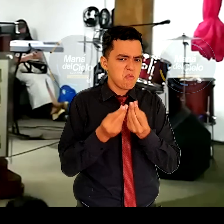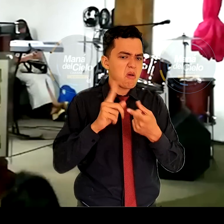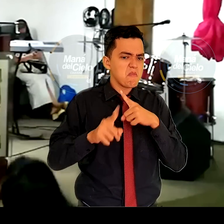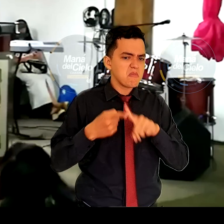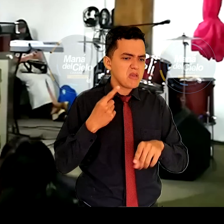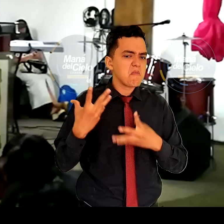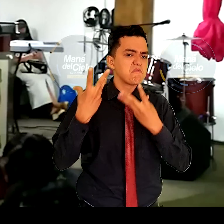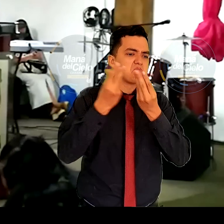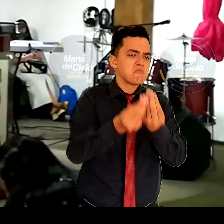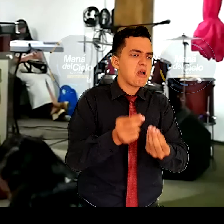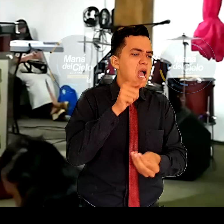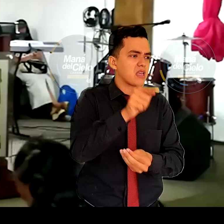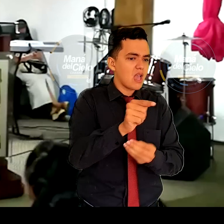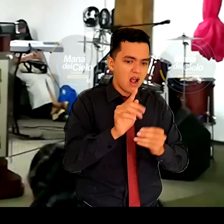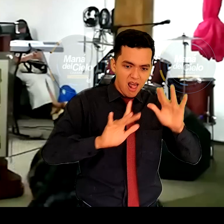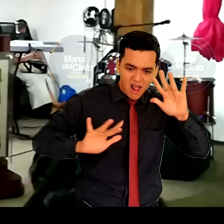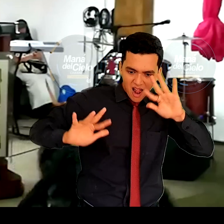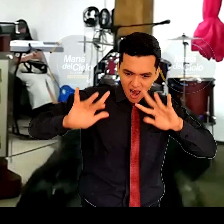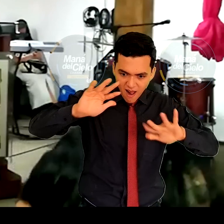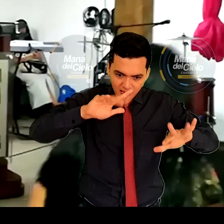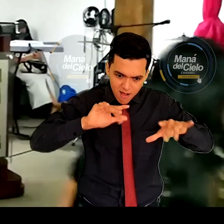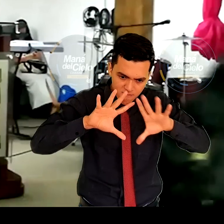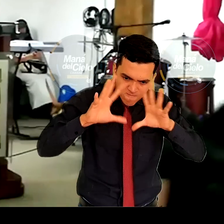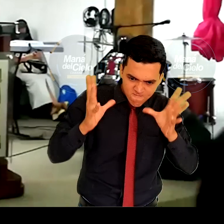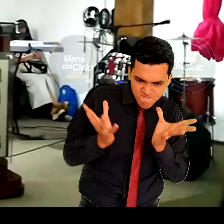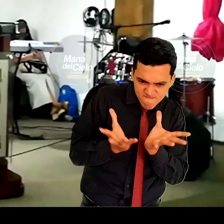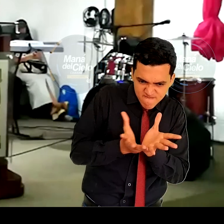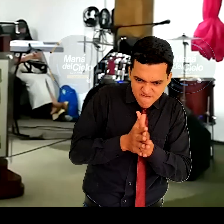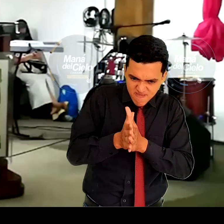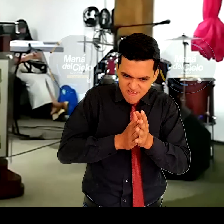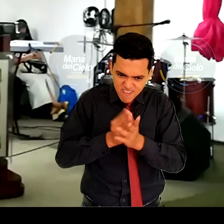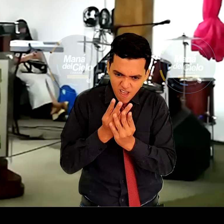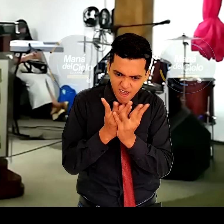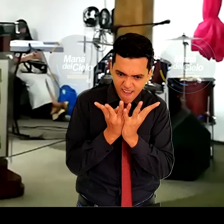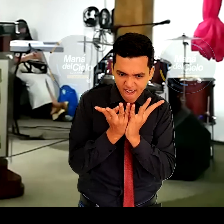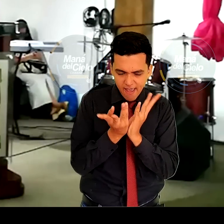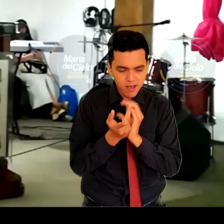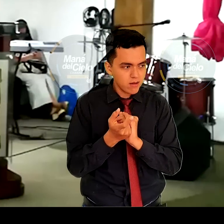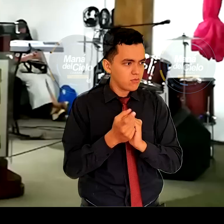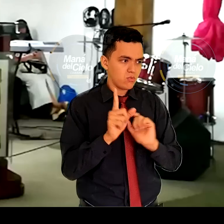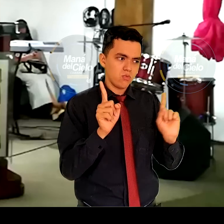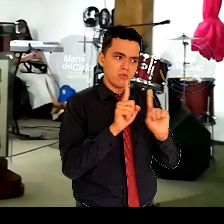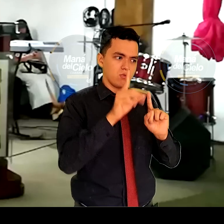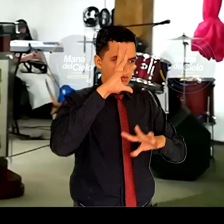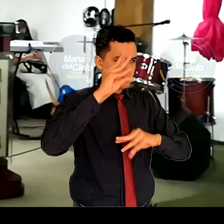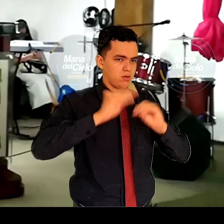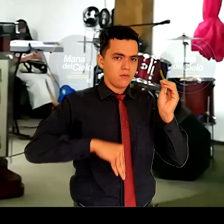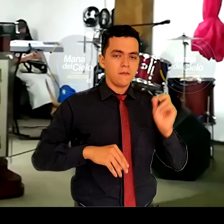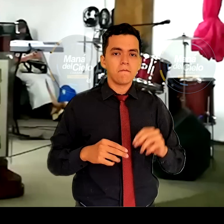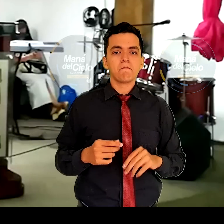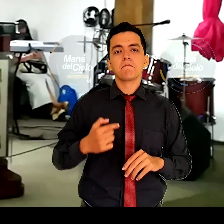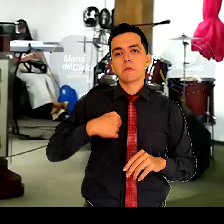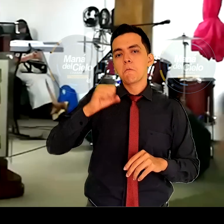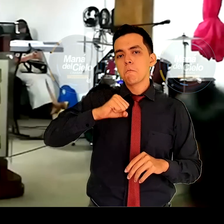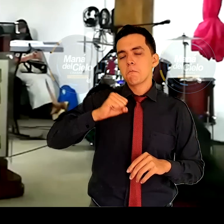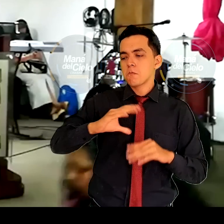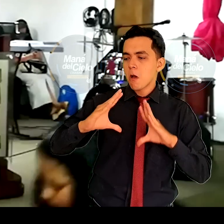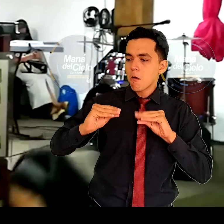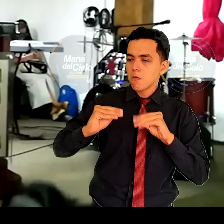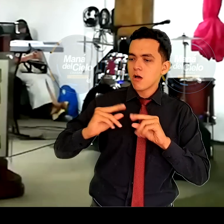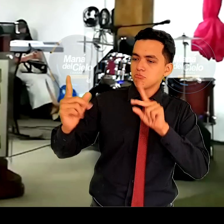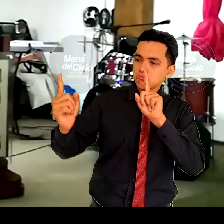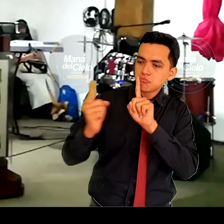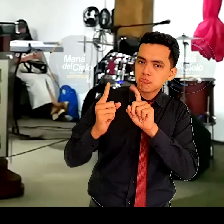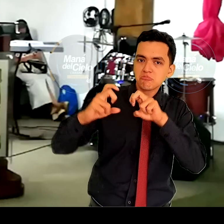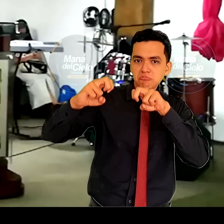hechiceros? Bueno, yo le dije: listo, hermano, yo voy a hablar con ella. Y de verdad, después de un culto, llamé a la muchacha,